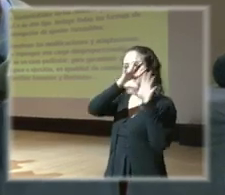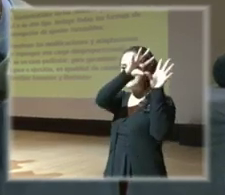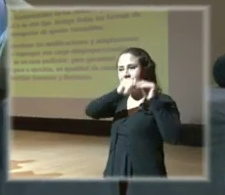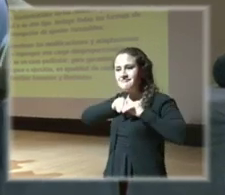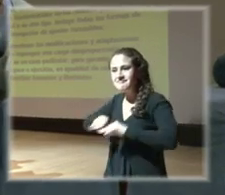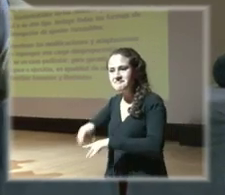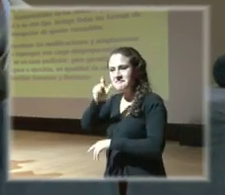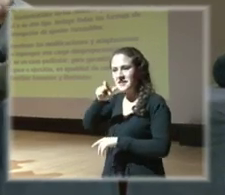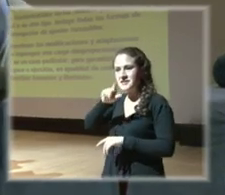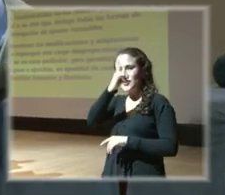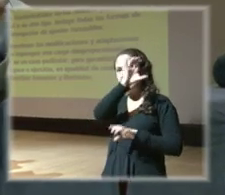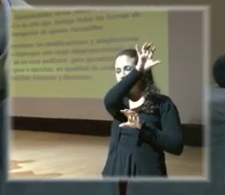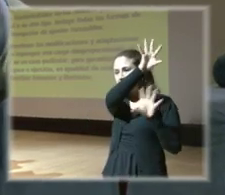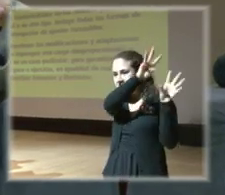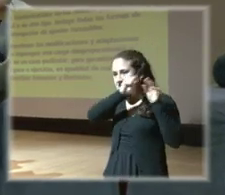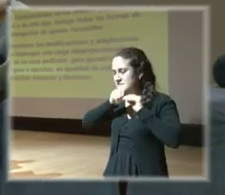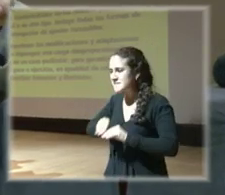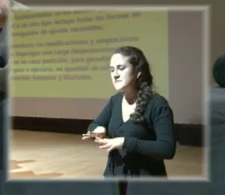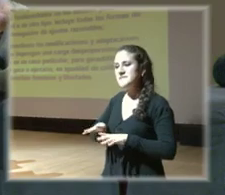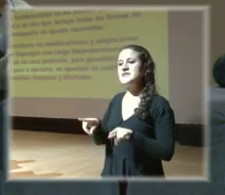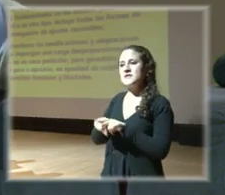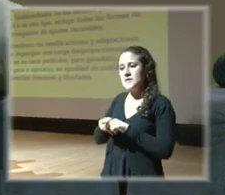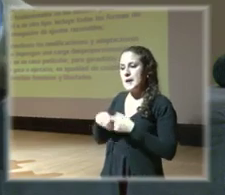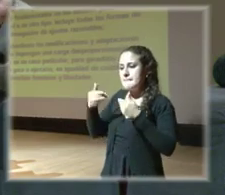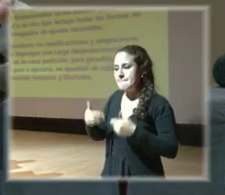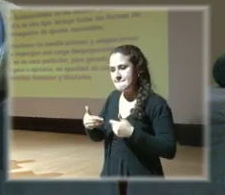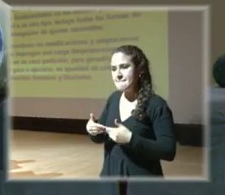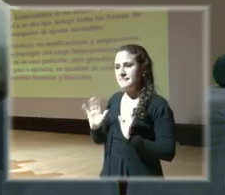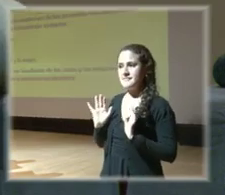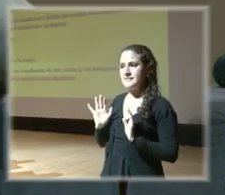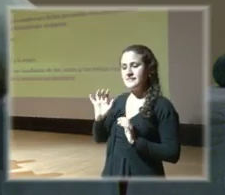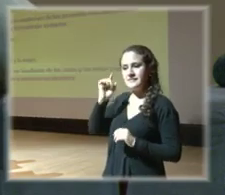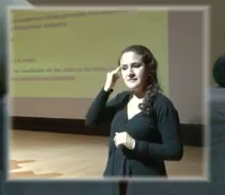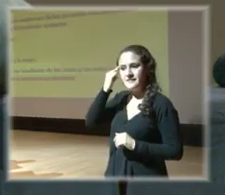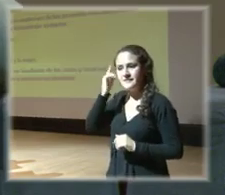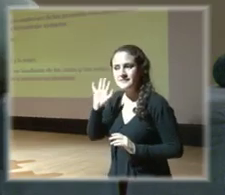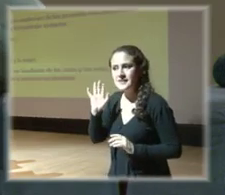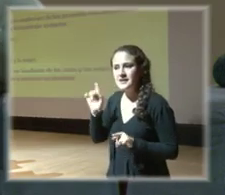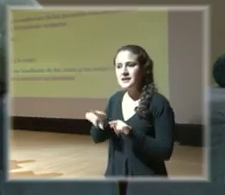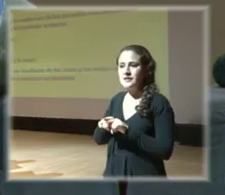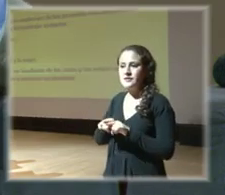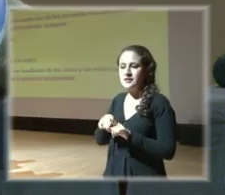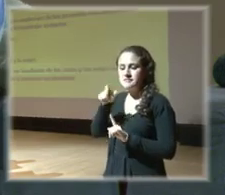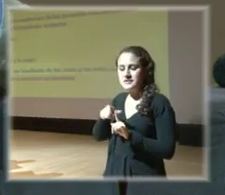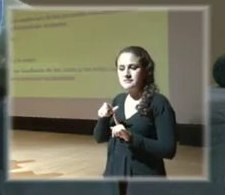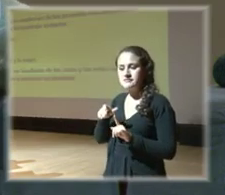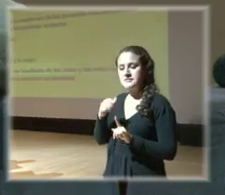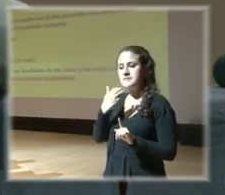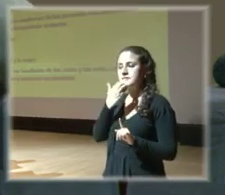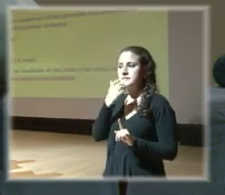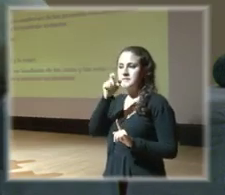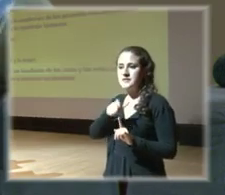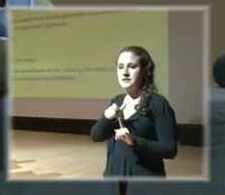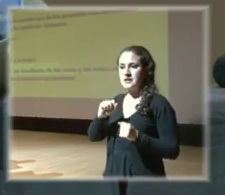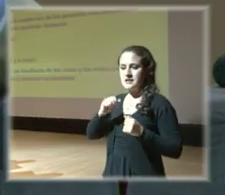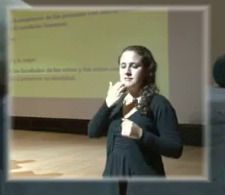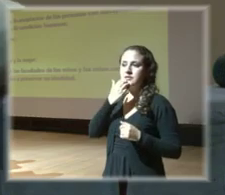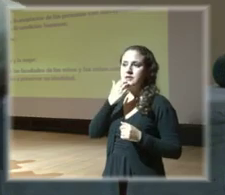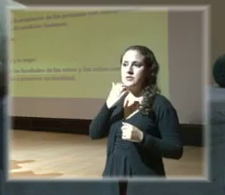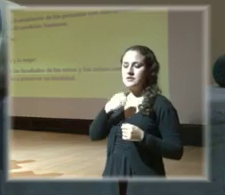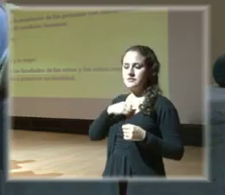que sigue limitado realmente en sus derechos, porque la gente considera todavía razonable que los ciudadanos de un